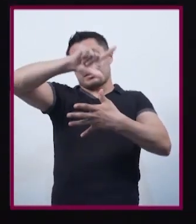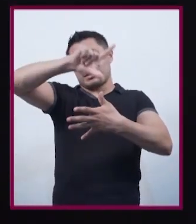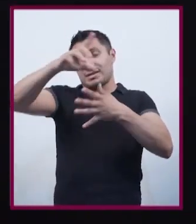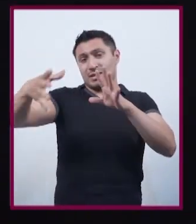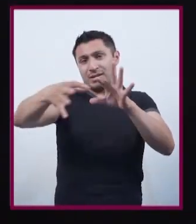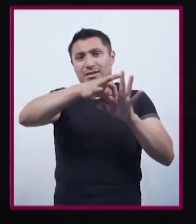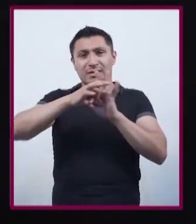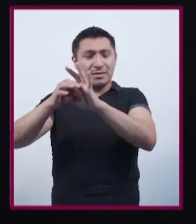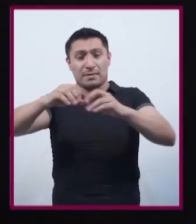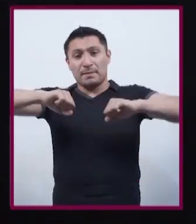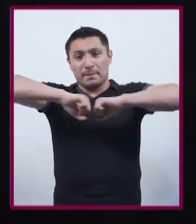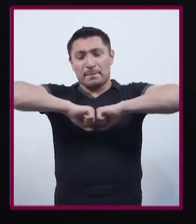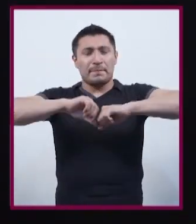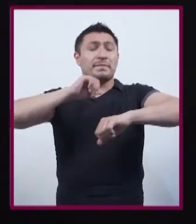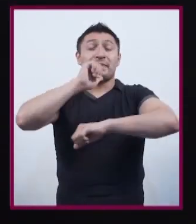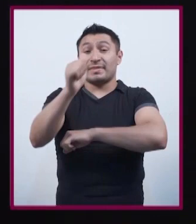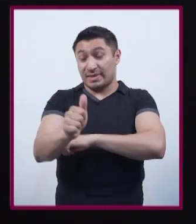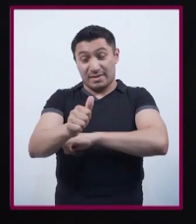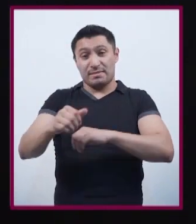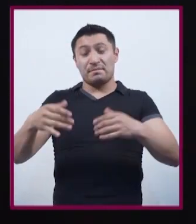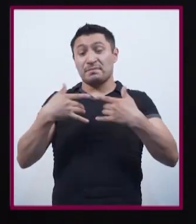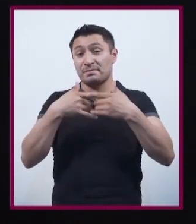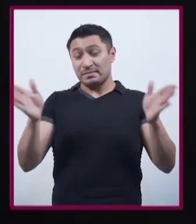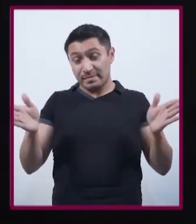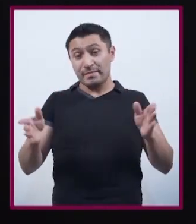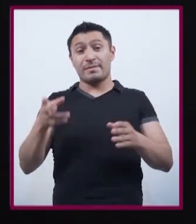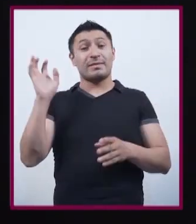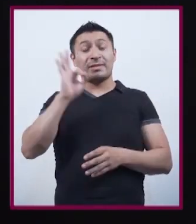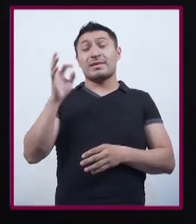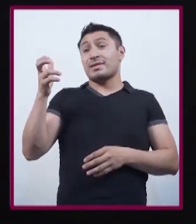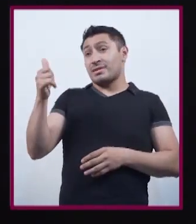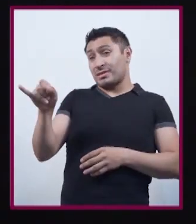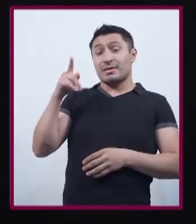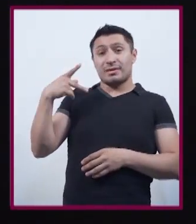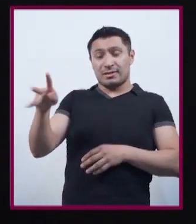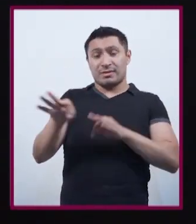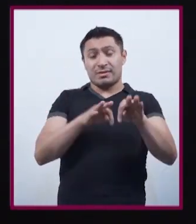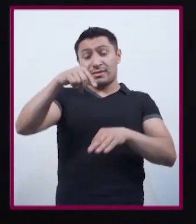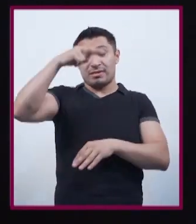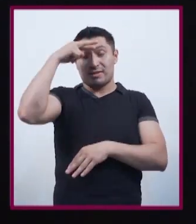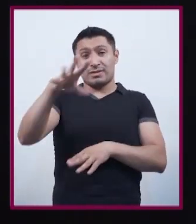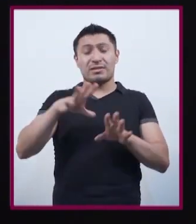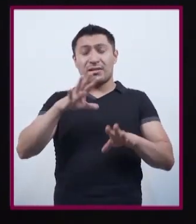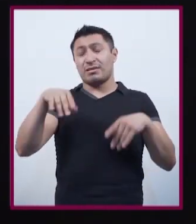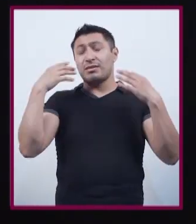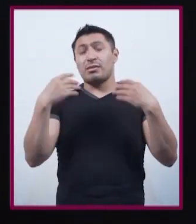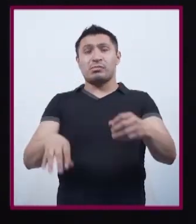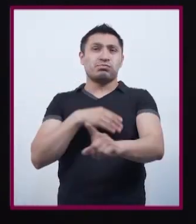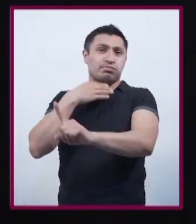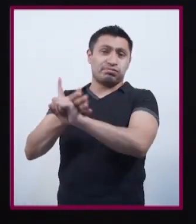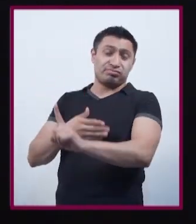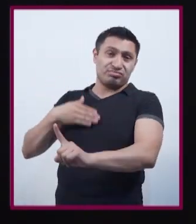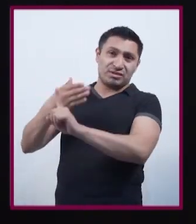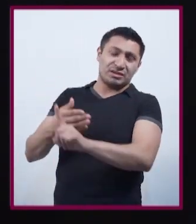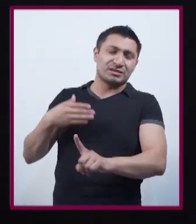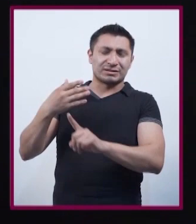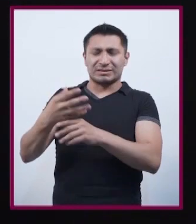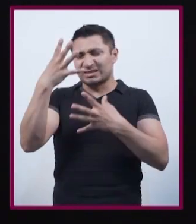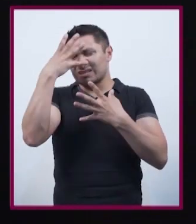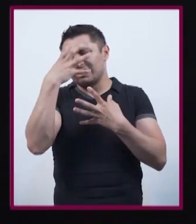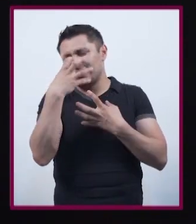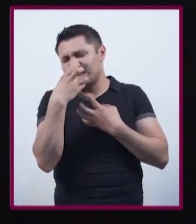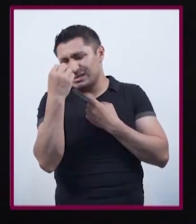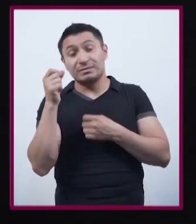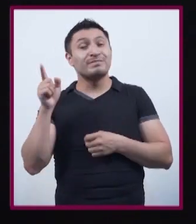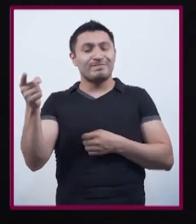intelectuales de la época, Gabriela Mistral soñaba con una América Latina unida y sin fronteras. Quizá por este motivo fue que las críticas a